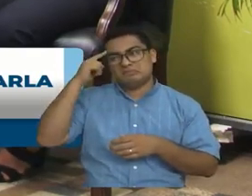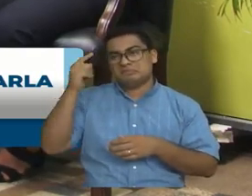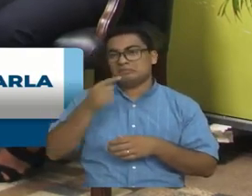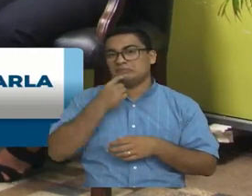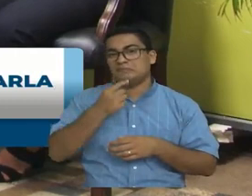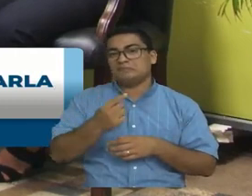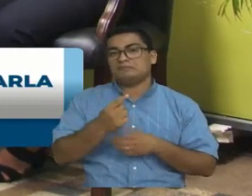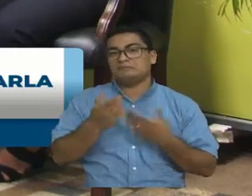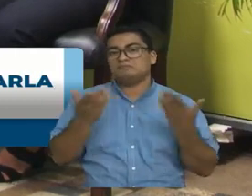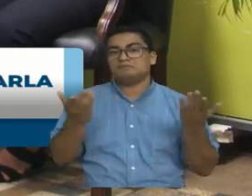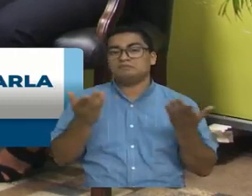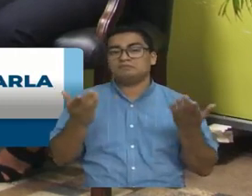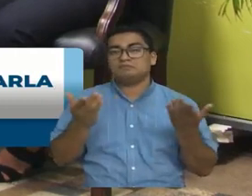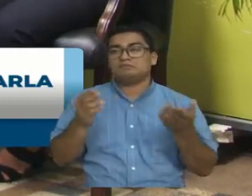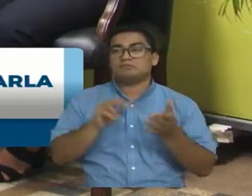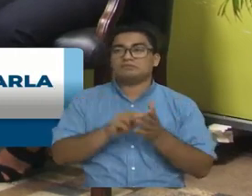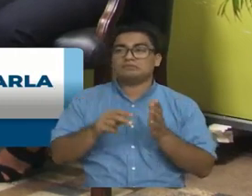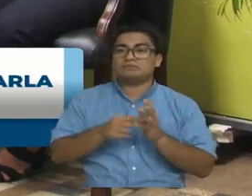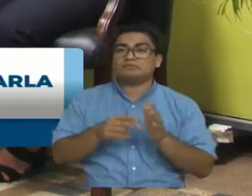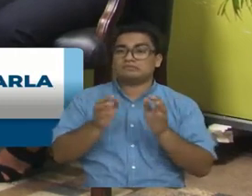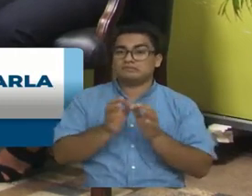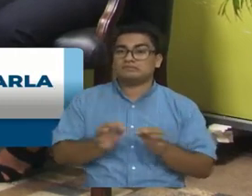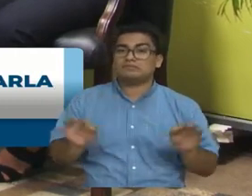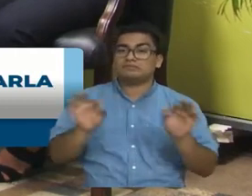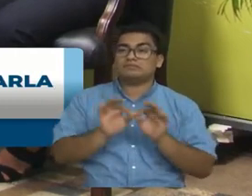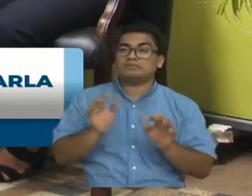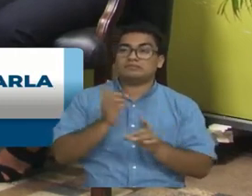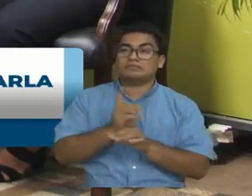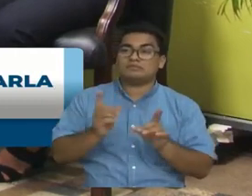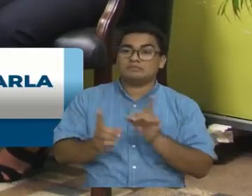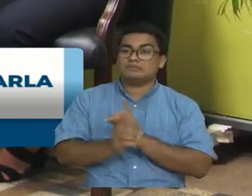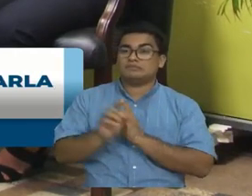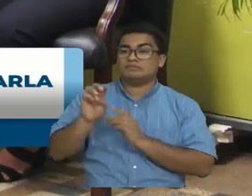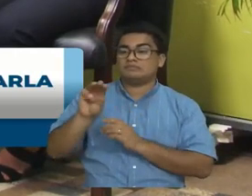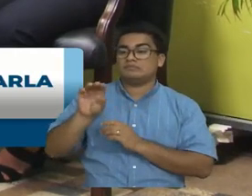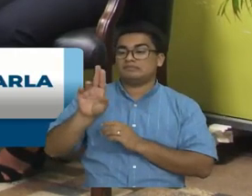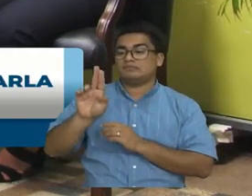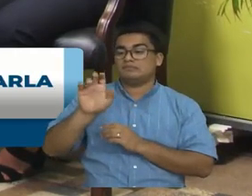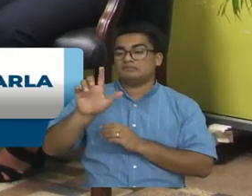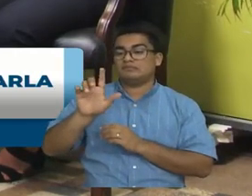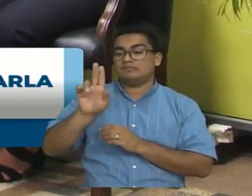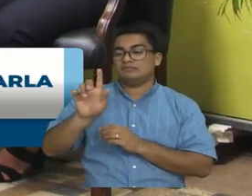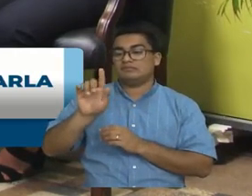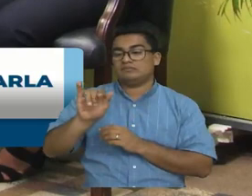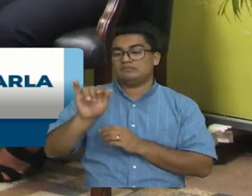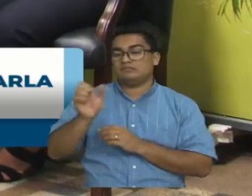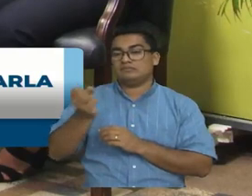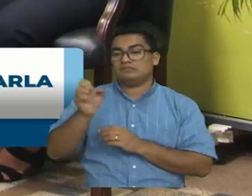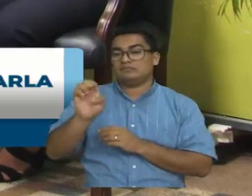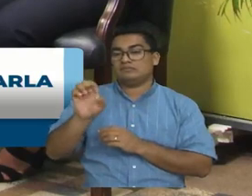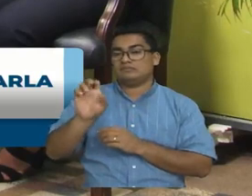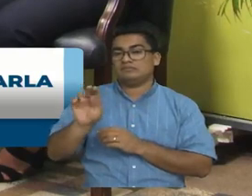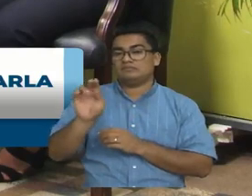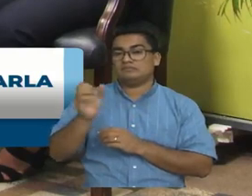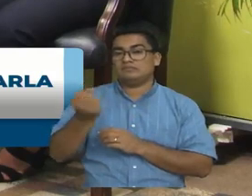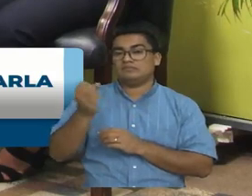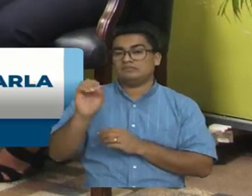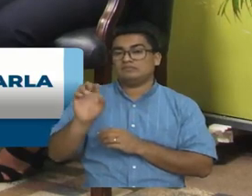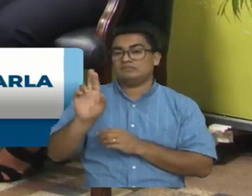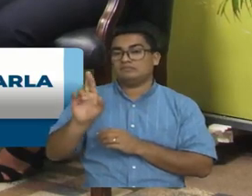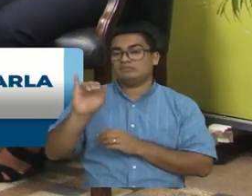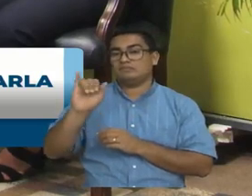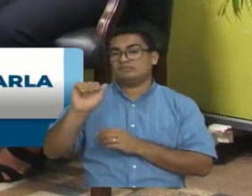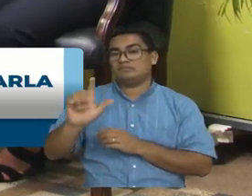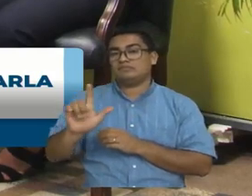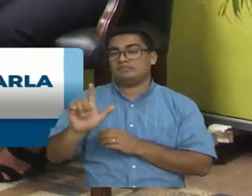literatura, que la estimulación debe ser multisensorial, considerando todos los aspectos. Entonces, ¿qué vamos a trabajar?